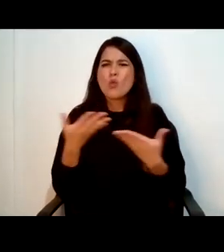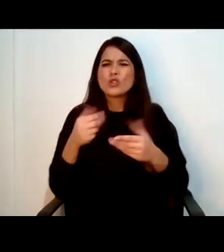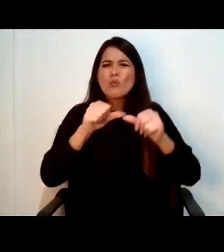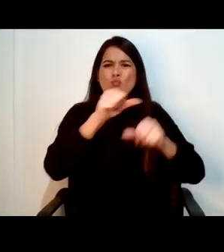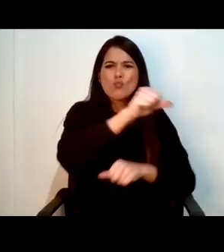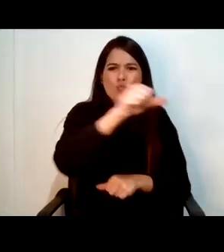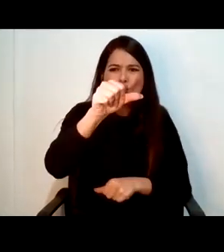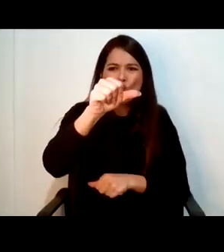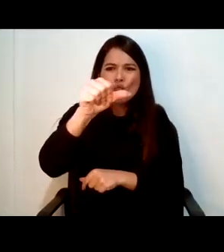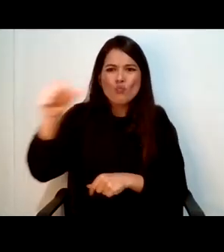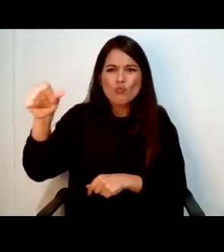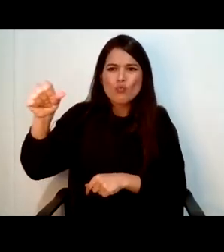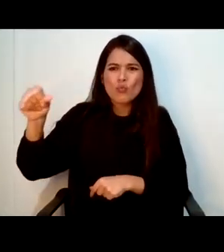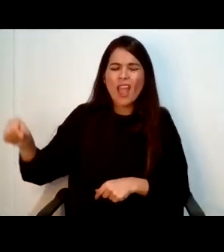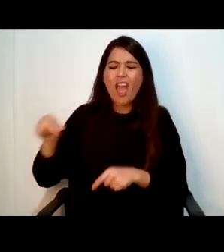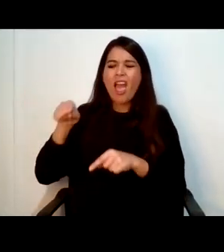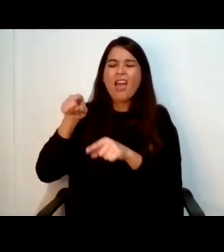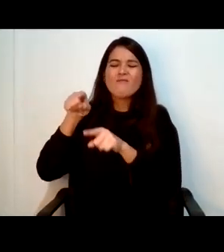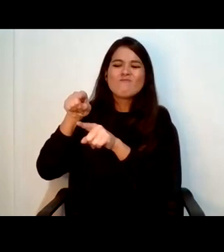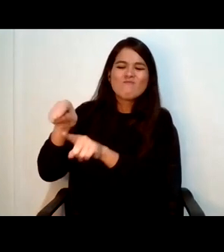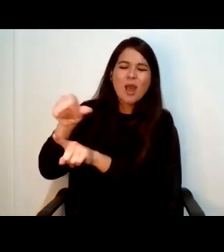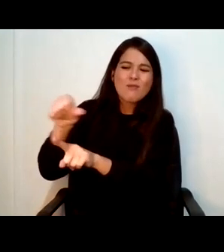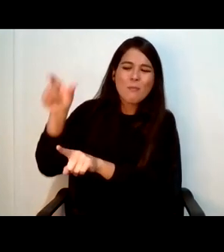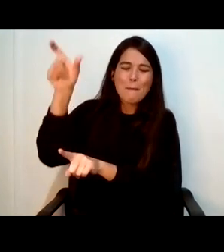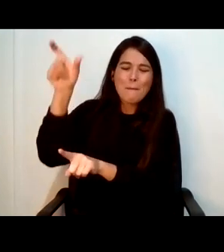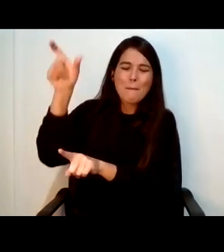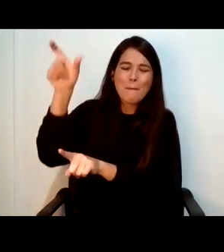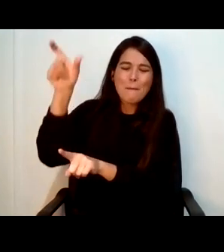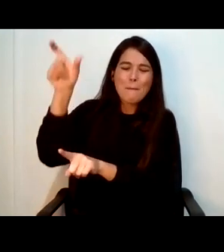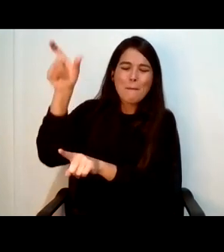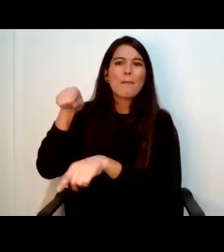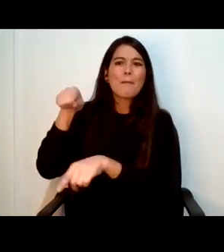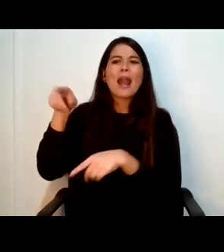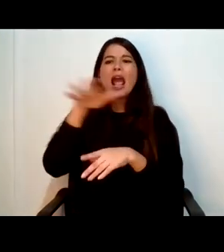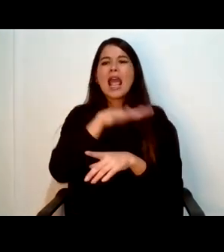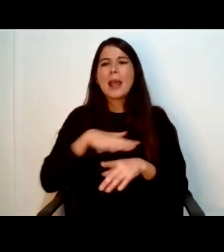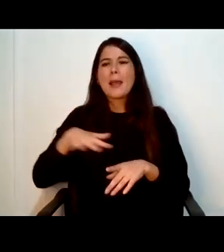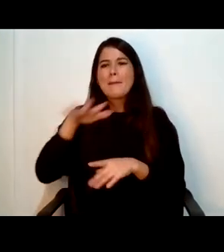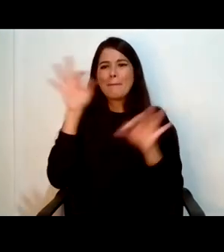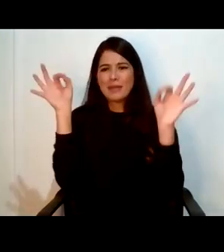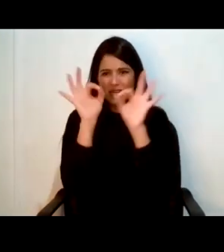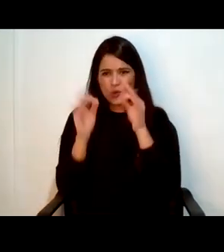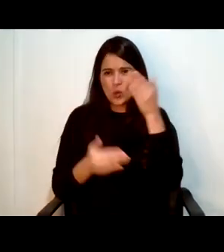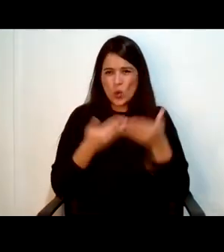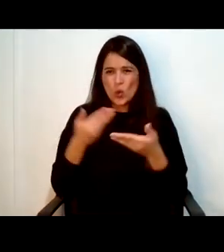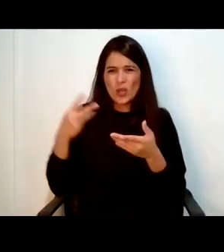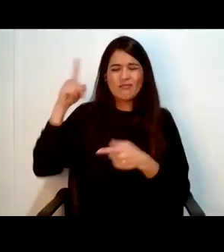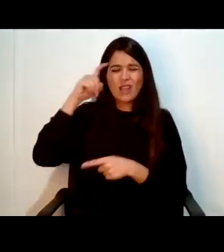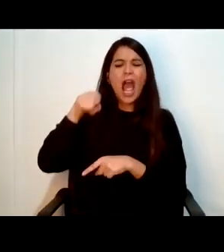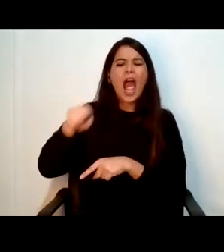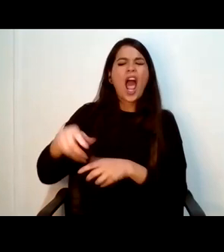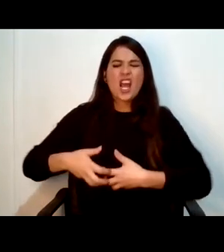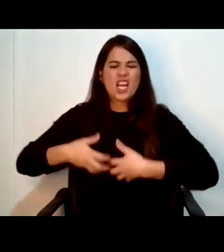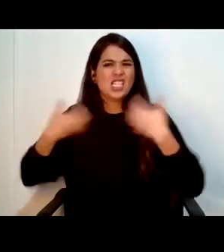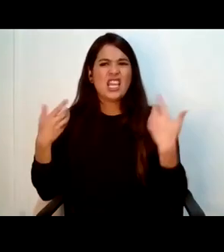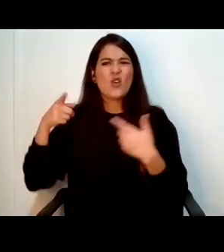etiquetas. O sea, empezábamos a catalogar a esta persona para explicar la conducta problemática como agresivo, como